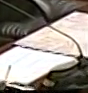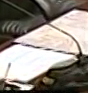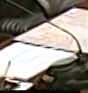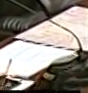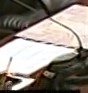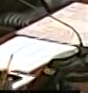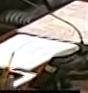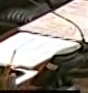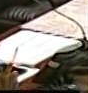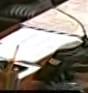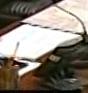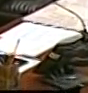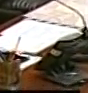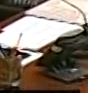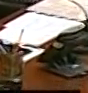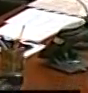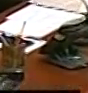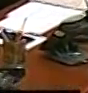que